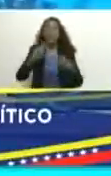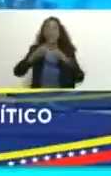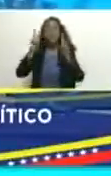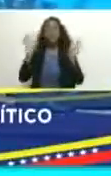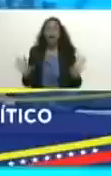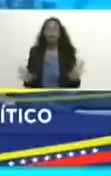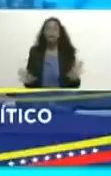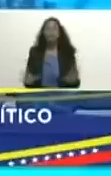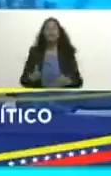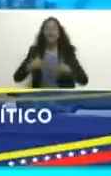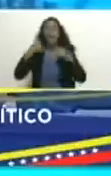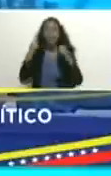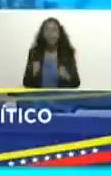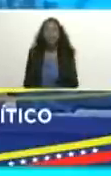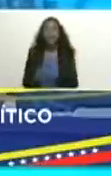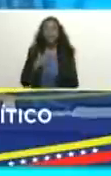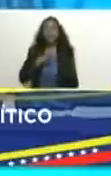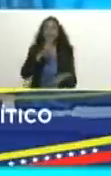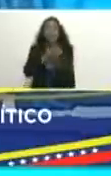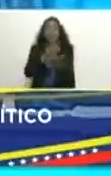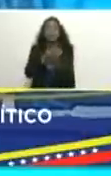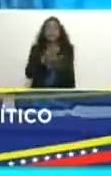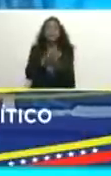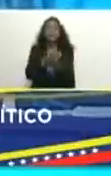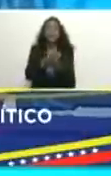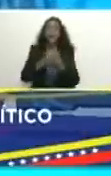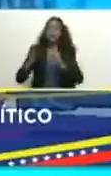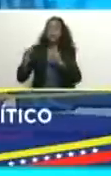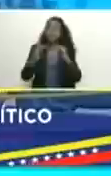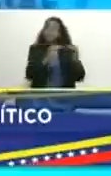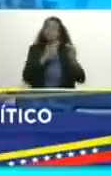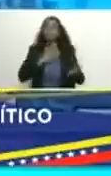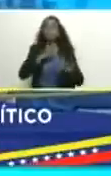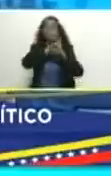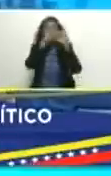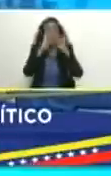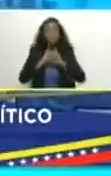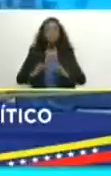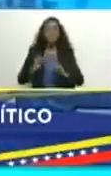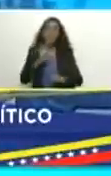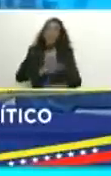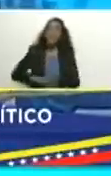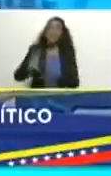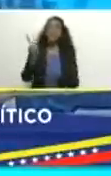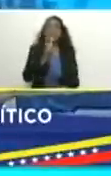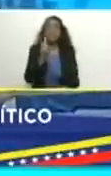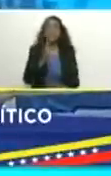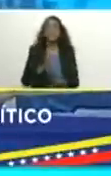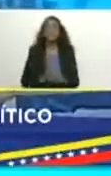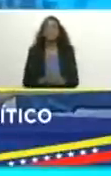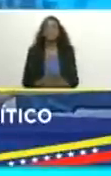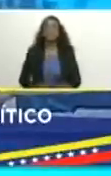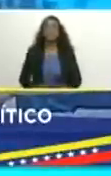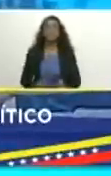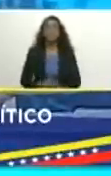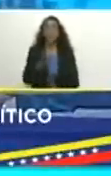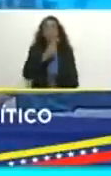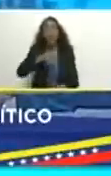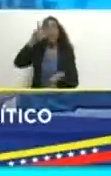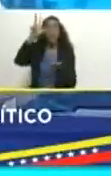paz, para garantizar la tranquilidad, la armonía y la felicidad de nuestro pueblo.